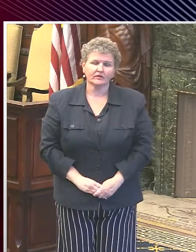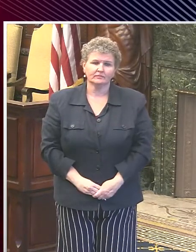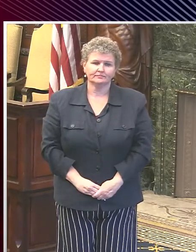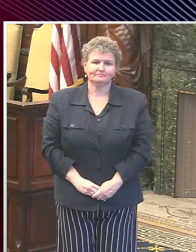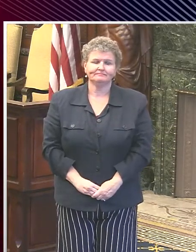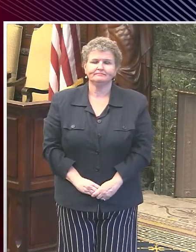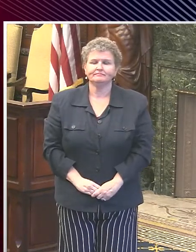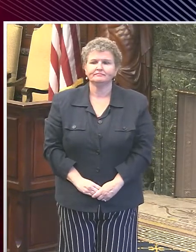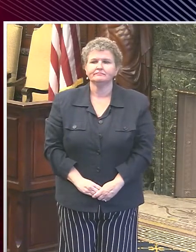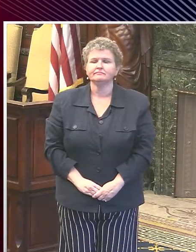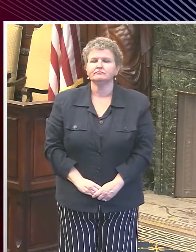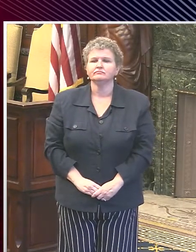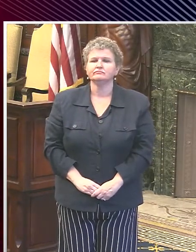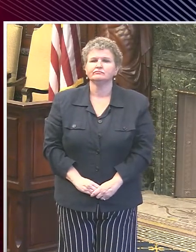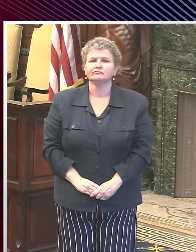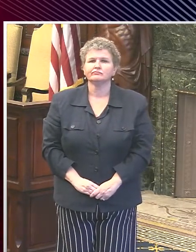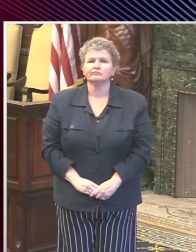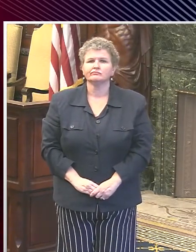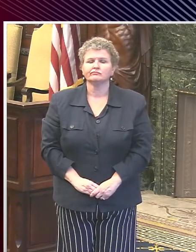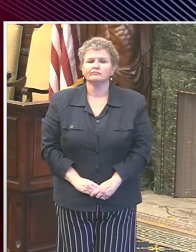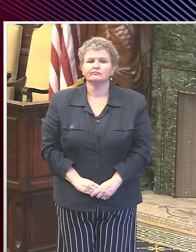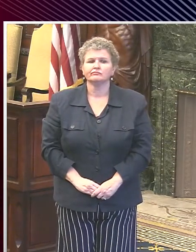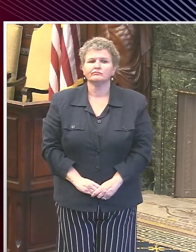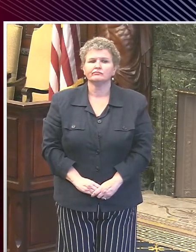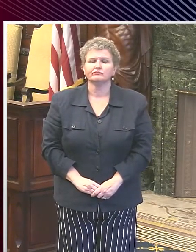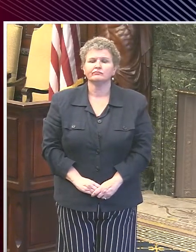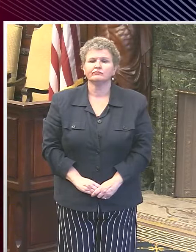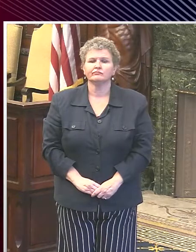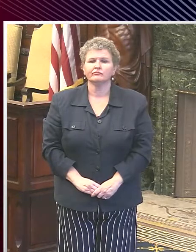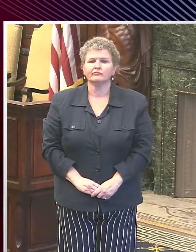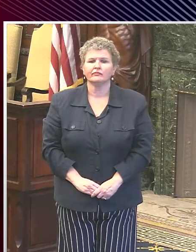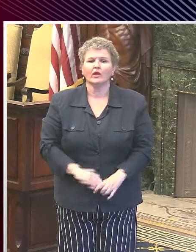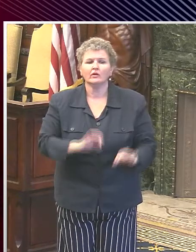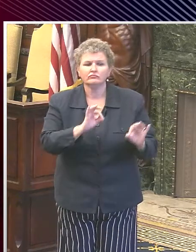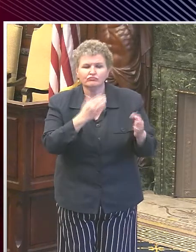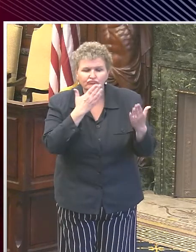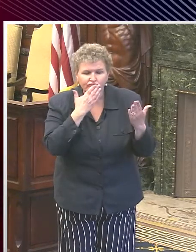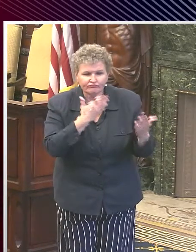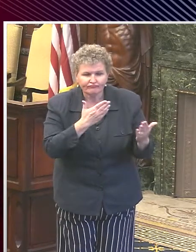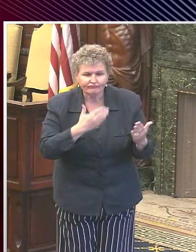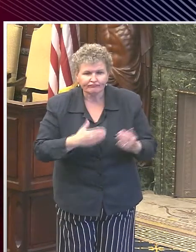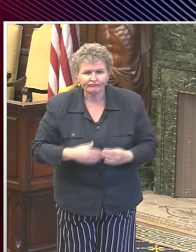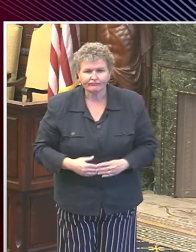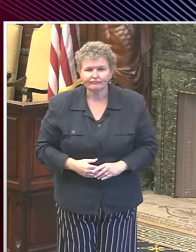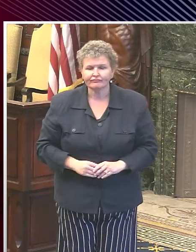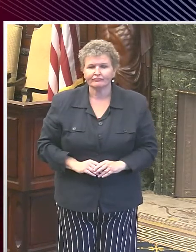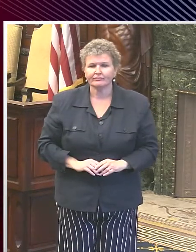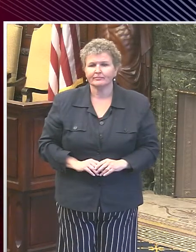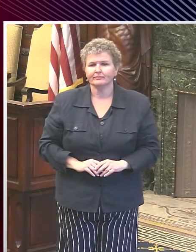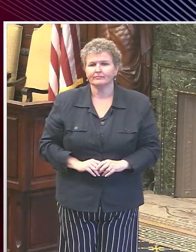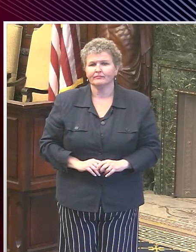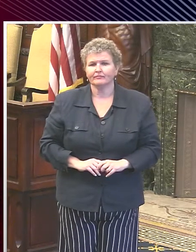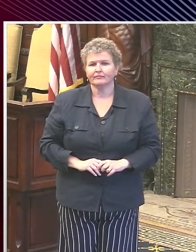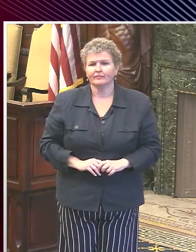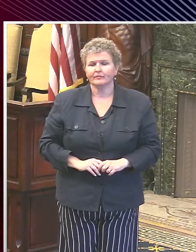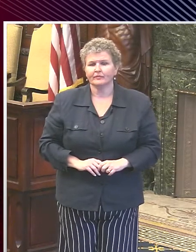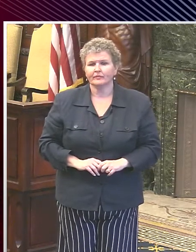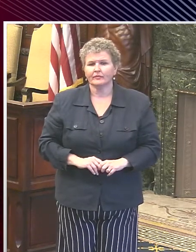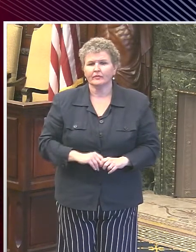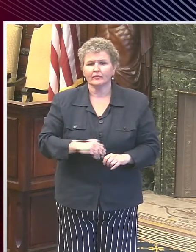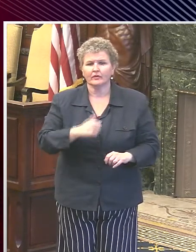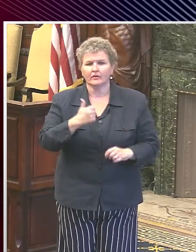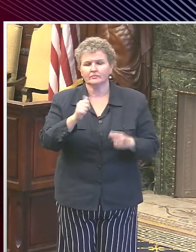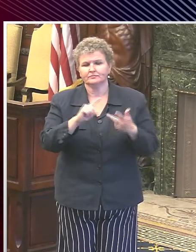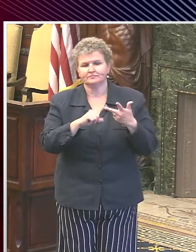les ha ofrecido pruebas a ellos. Sí, es justamente eso. Armando, ya para finalizar, mi pregunta es para